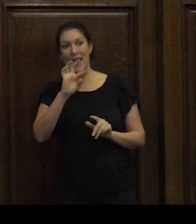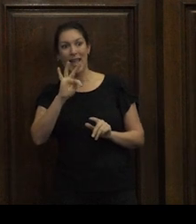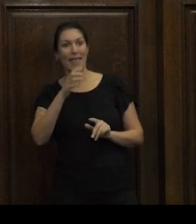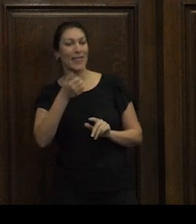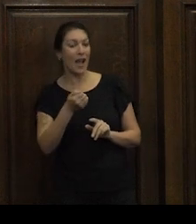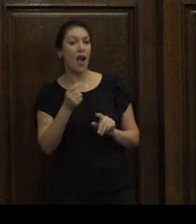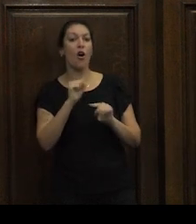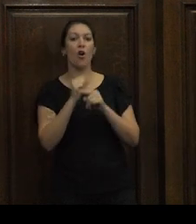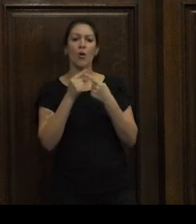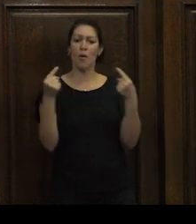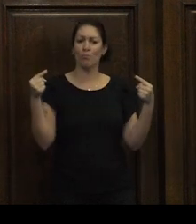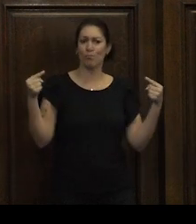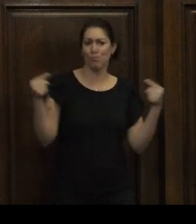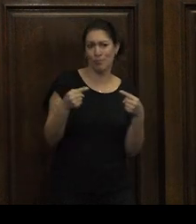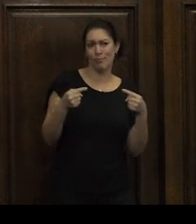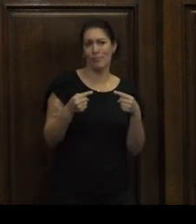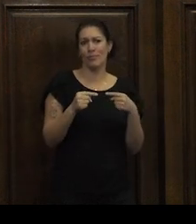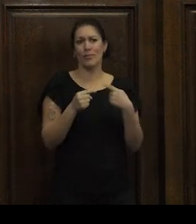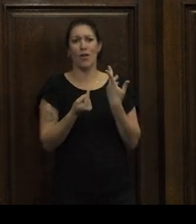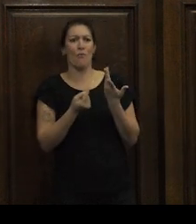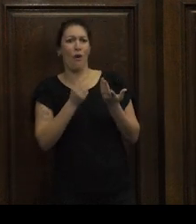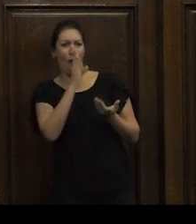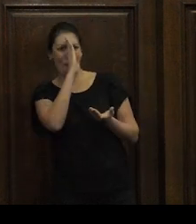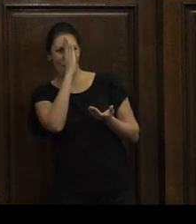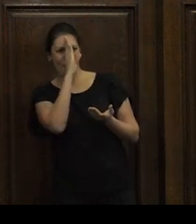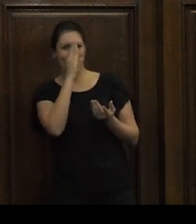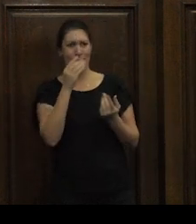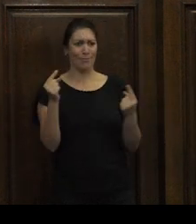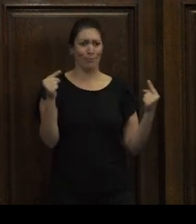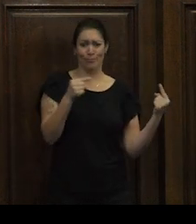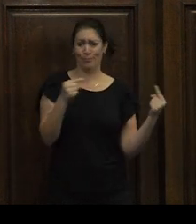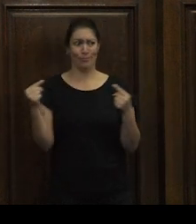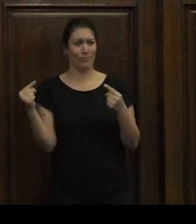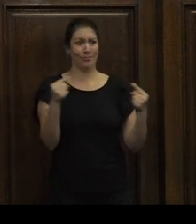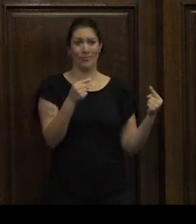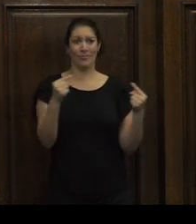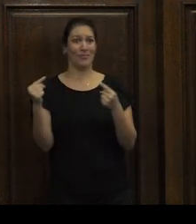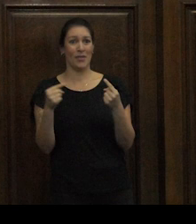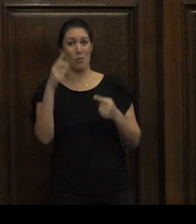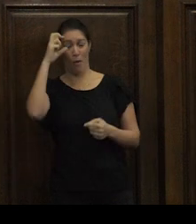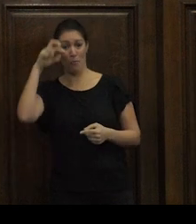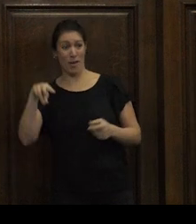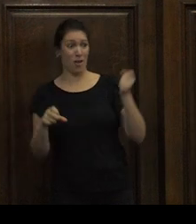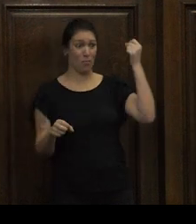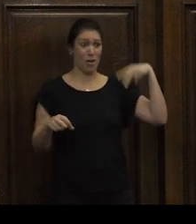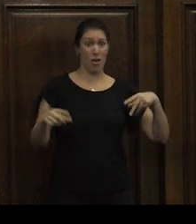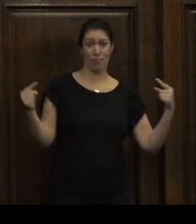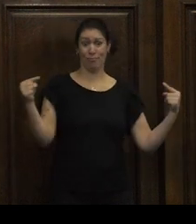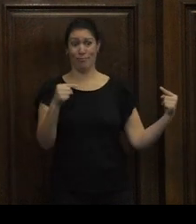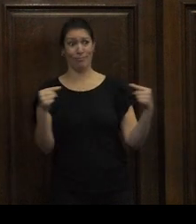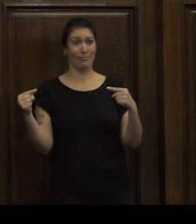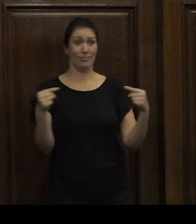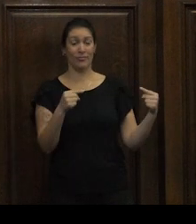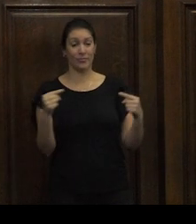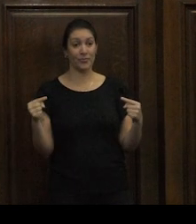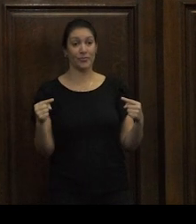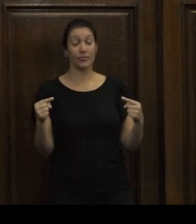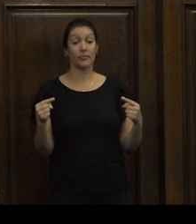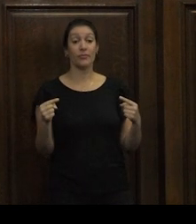una polarización, ¿no?, bipolar, como suele decirse, o sea, dos posturas opuestas e